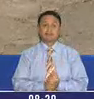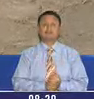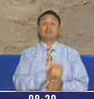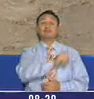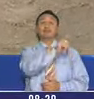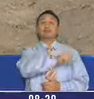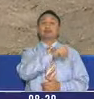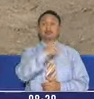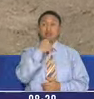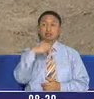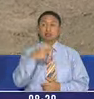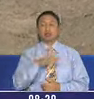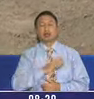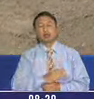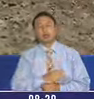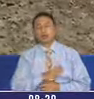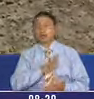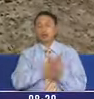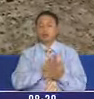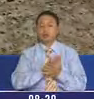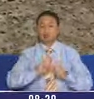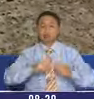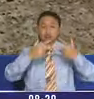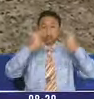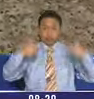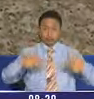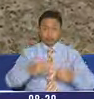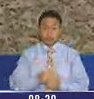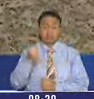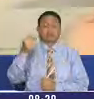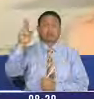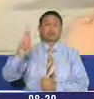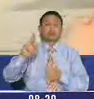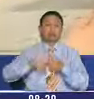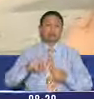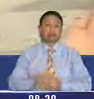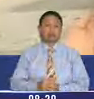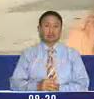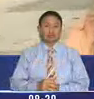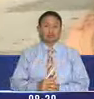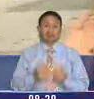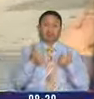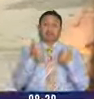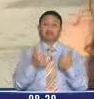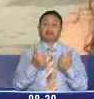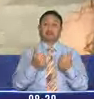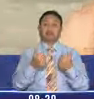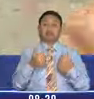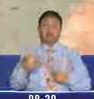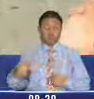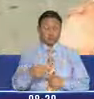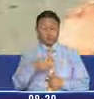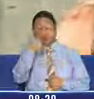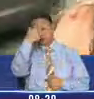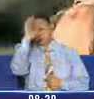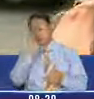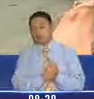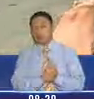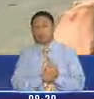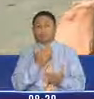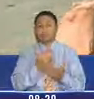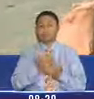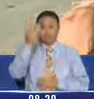más tranquilos los vecinos de Santa Rosa de Chillogallo, al sur de Quito. Está mucho mejor. Sí, era terrible eso. Pues ya gracias a Dios